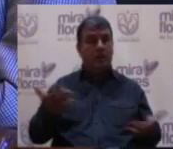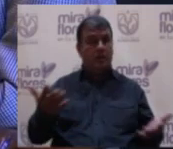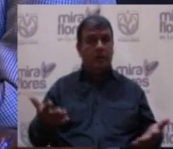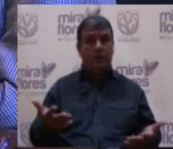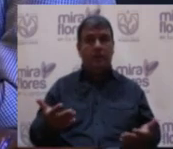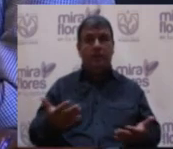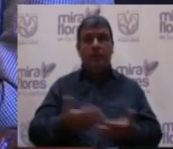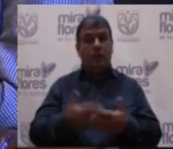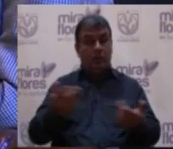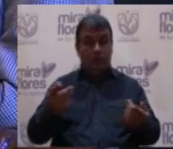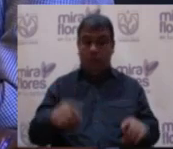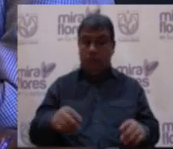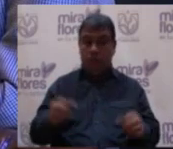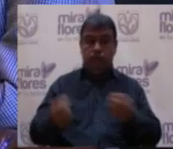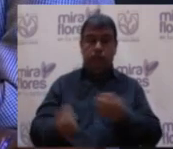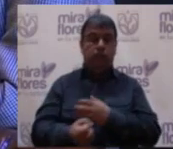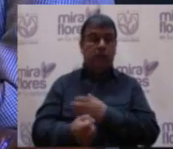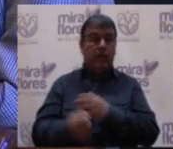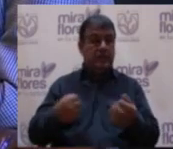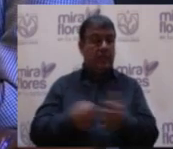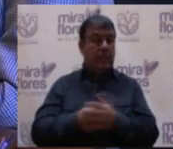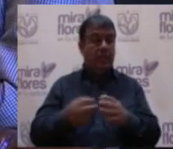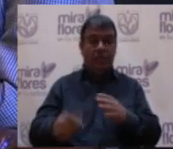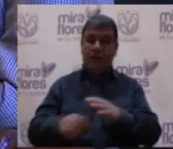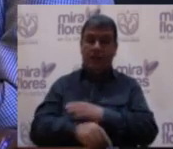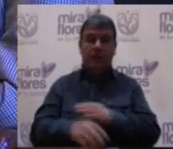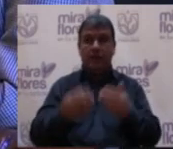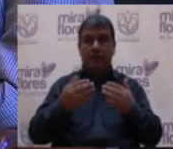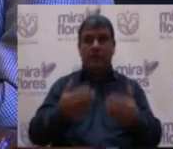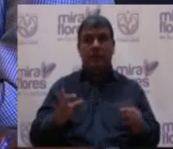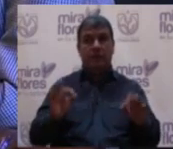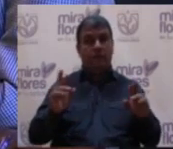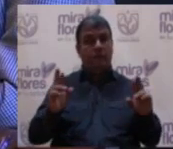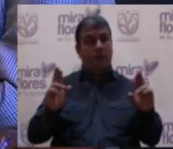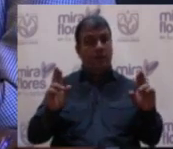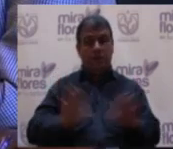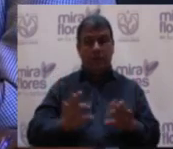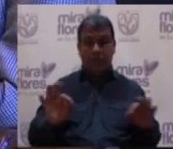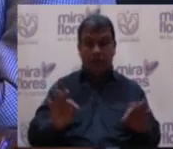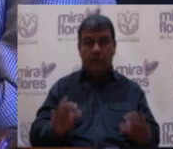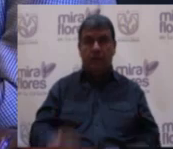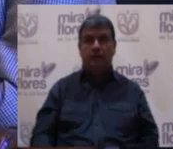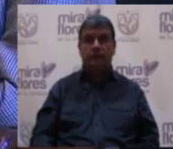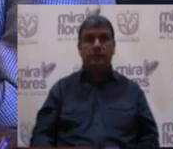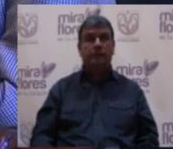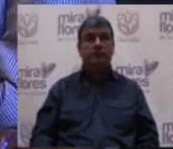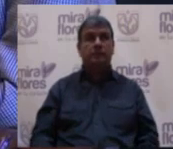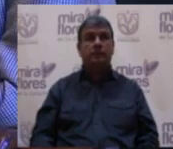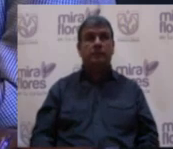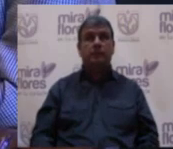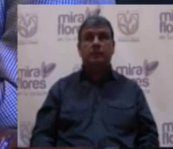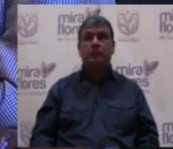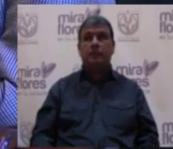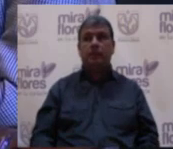lamentablemente no pasó nada, ¿no? Felizmente no pasó nada. Y pues